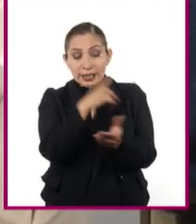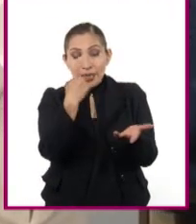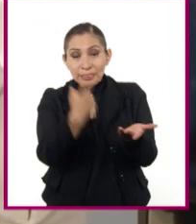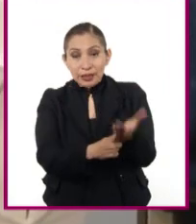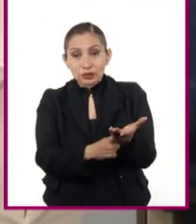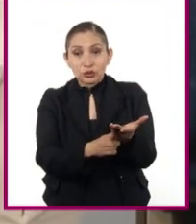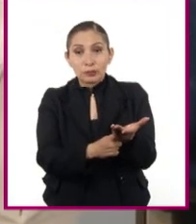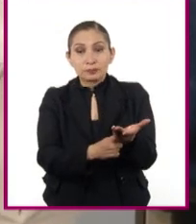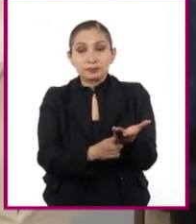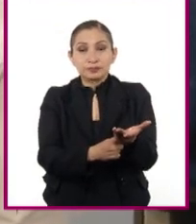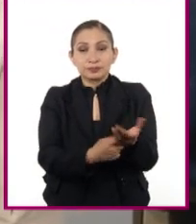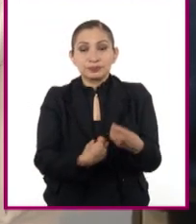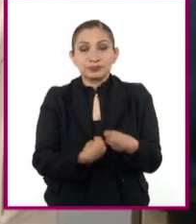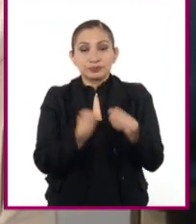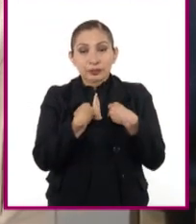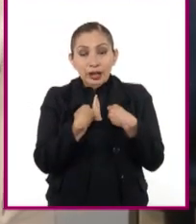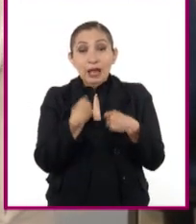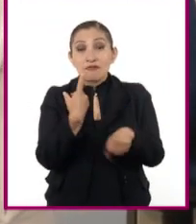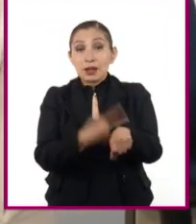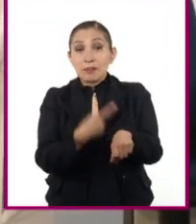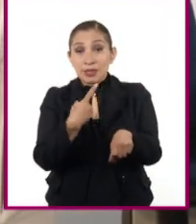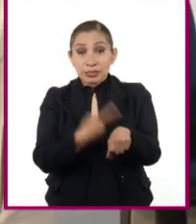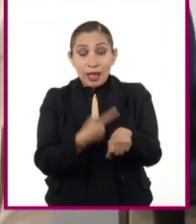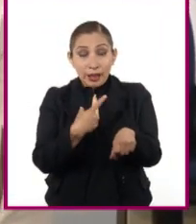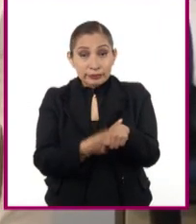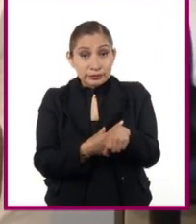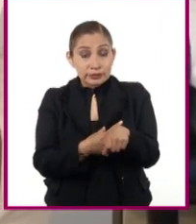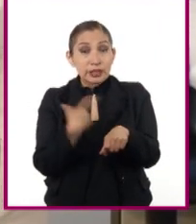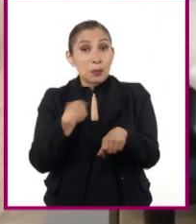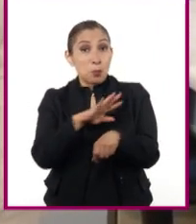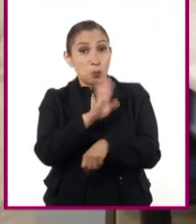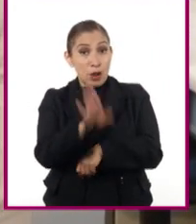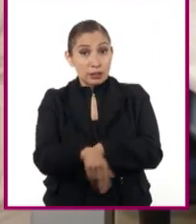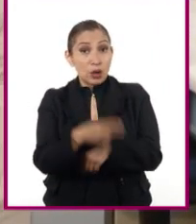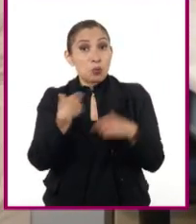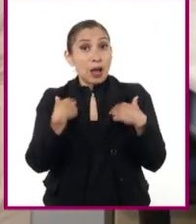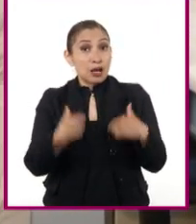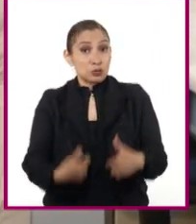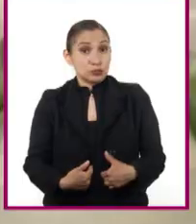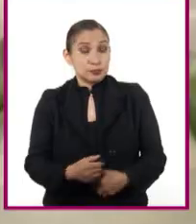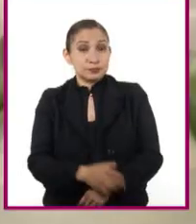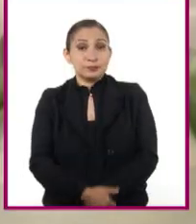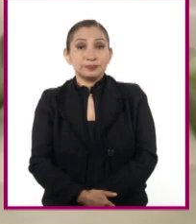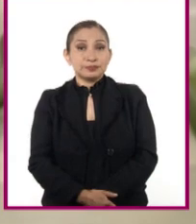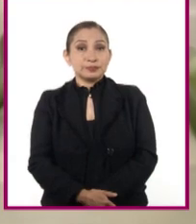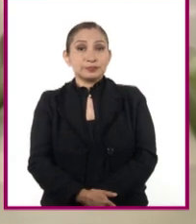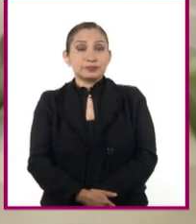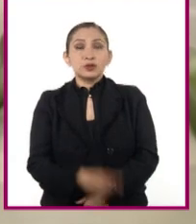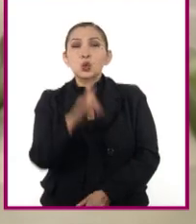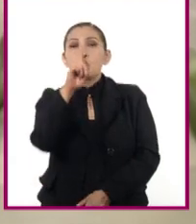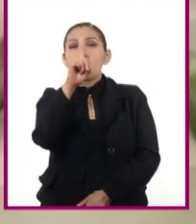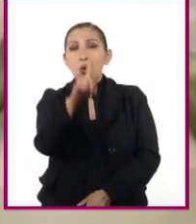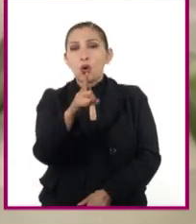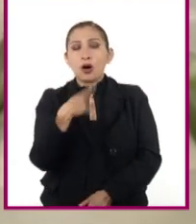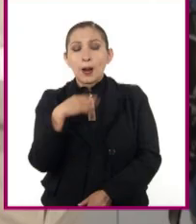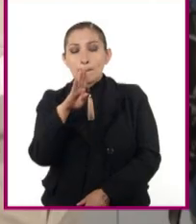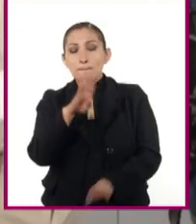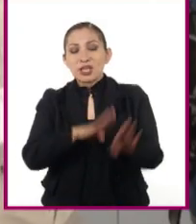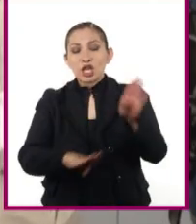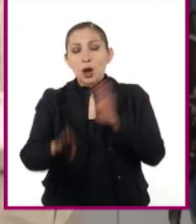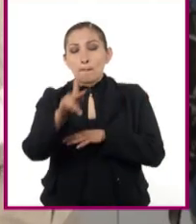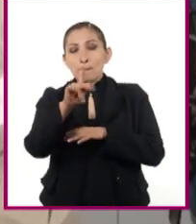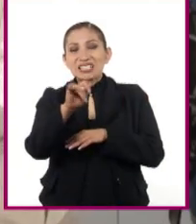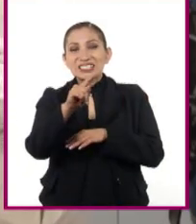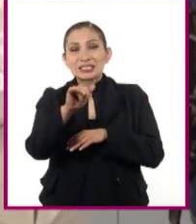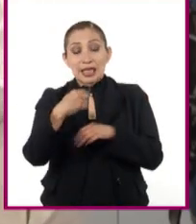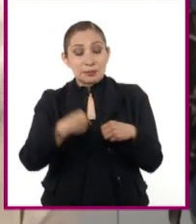habitan vectores de enfermedades que son mortales para el ser humano. Un biopesticida es un